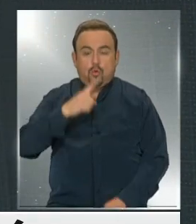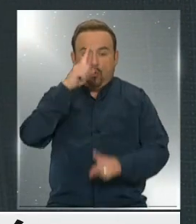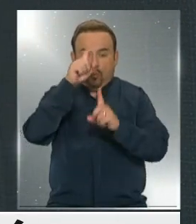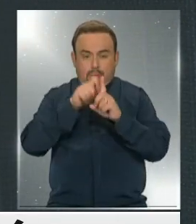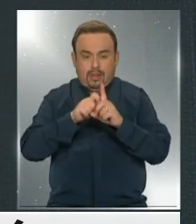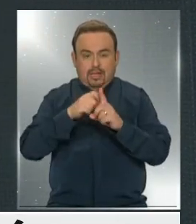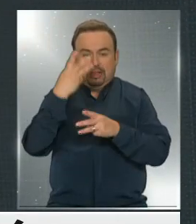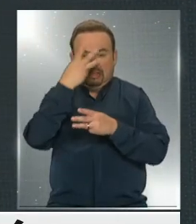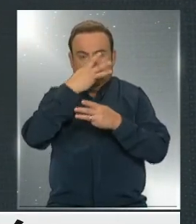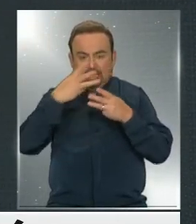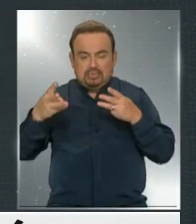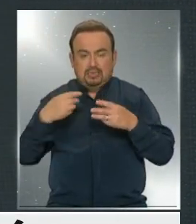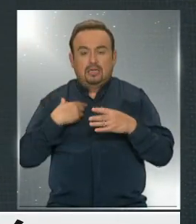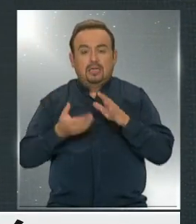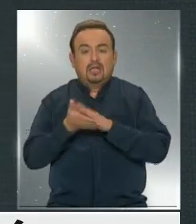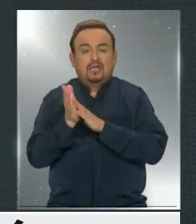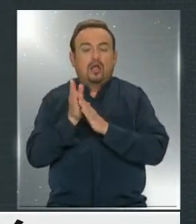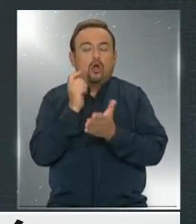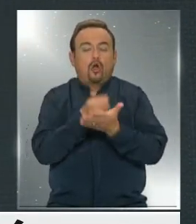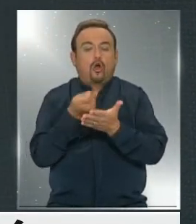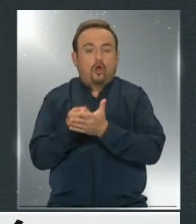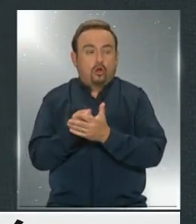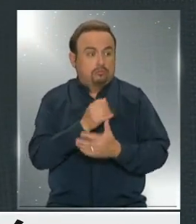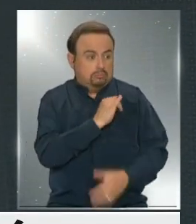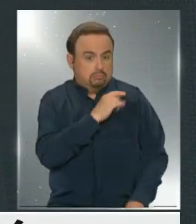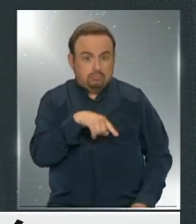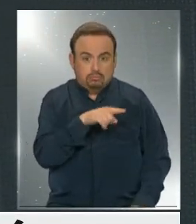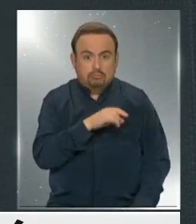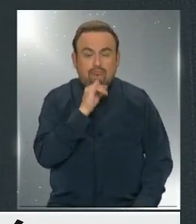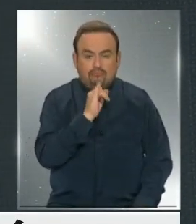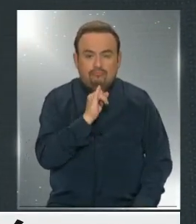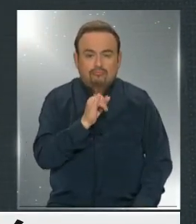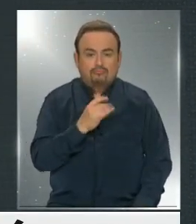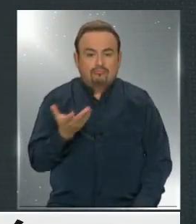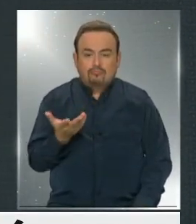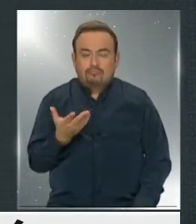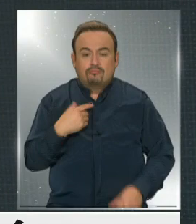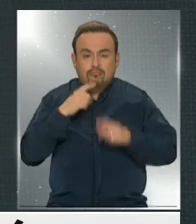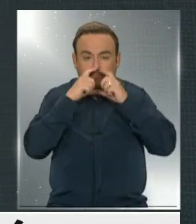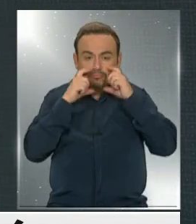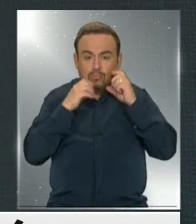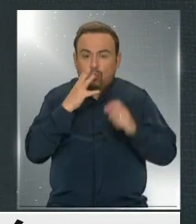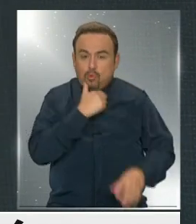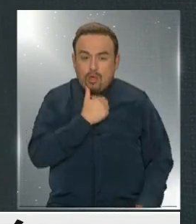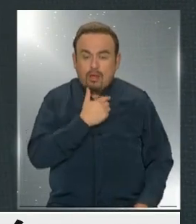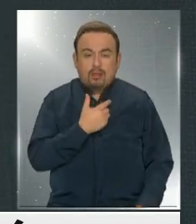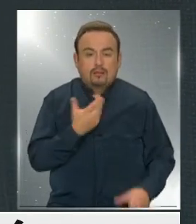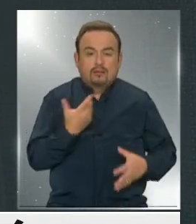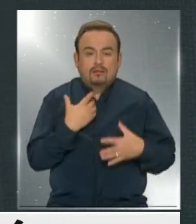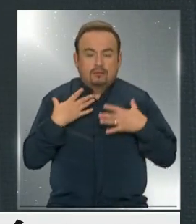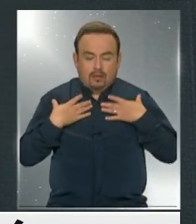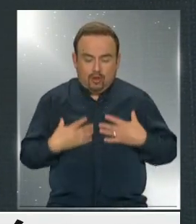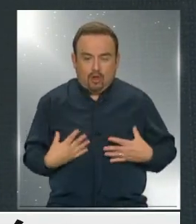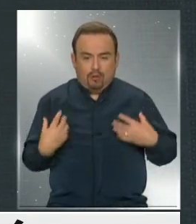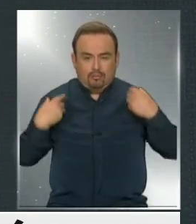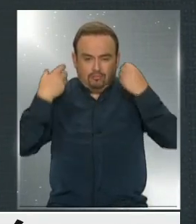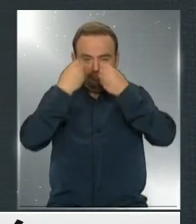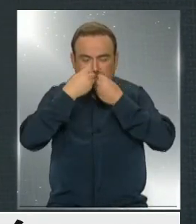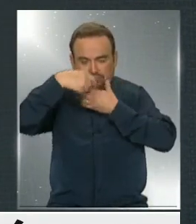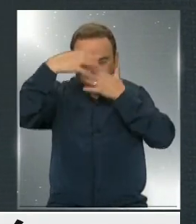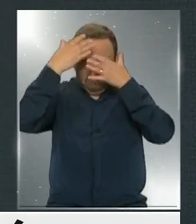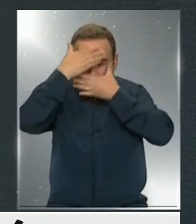mes y tres semanas. Vamos a salir a comprar ahora, ¿cierto, chiquillos? Sí. Como no hay mascarillas ni nada, tenemos que salir